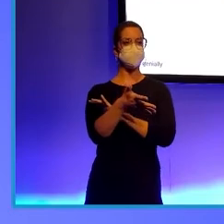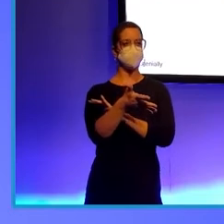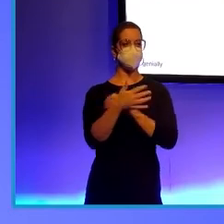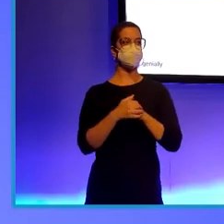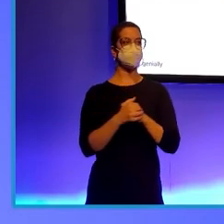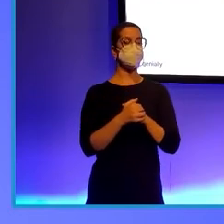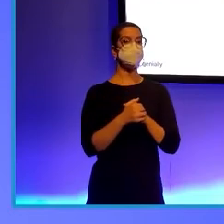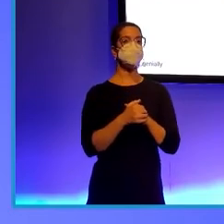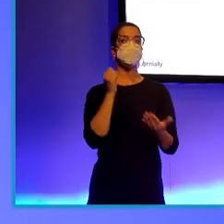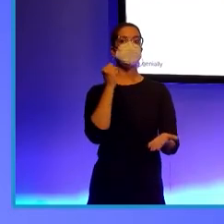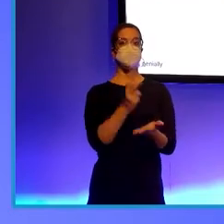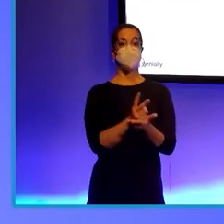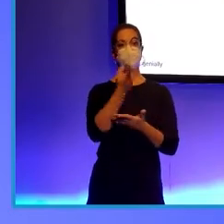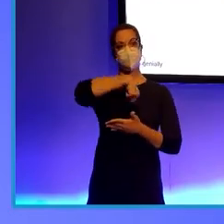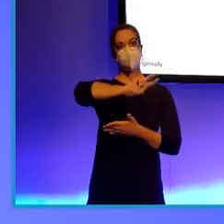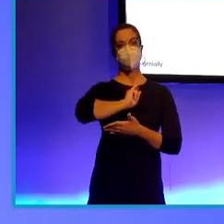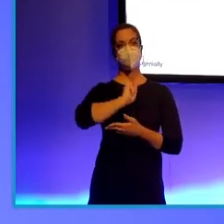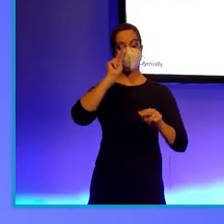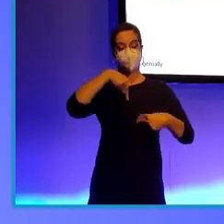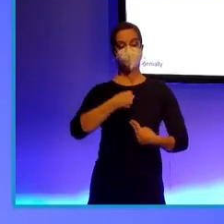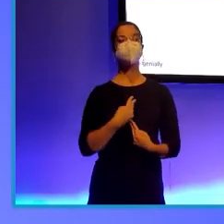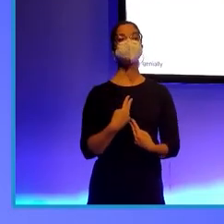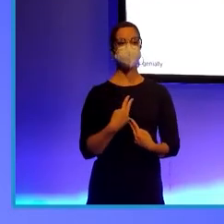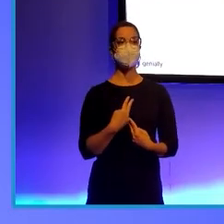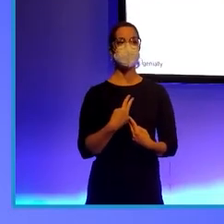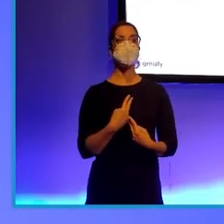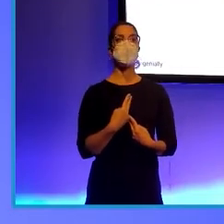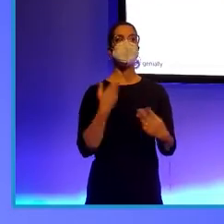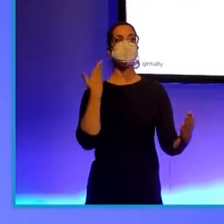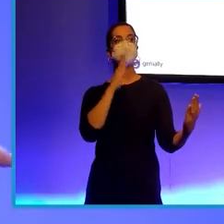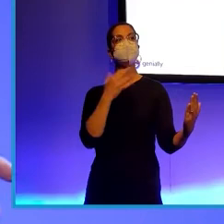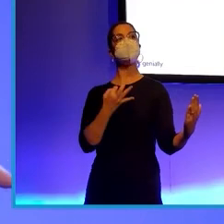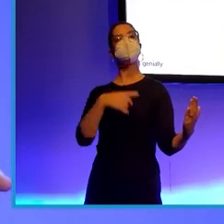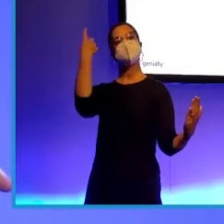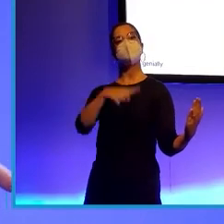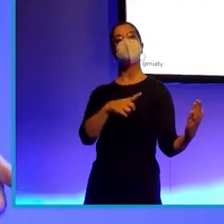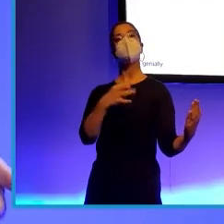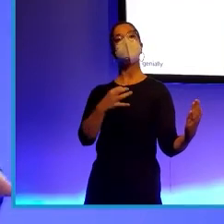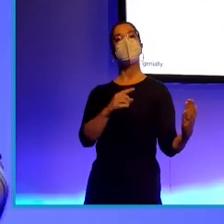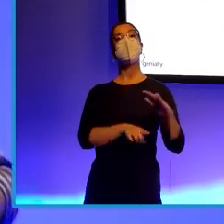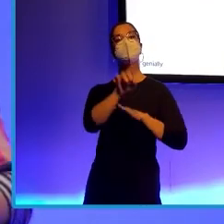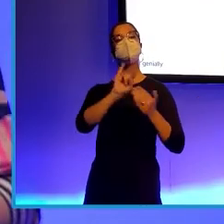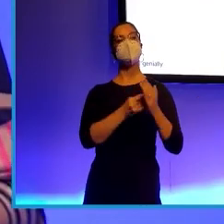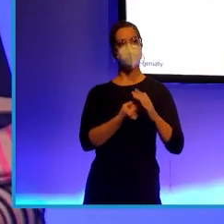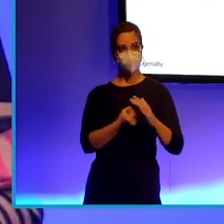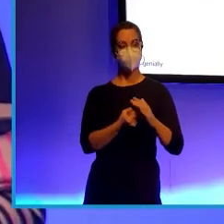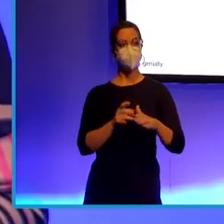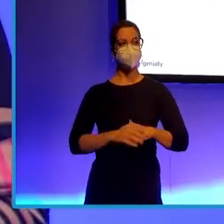los retos que nosotros nos tenemos que plantear sabiendo a lo que nos estamos enfrentando que es el desarrollo tecnológico